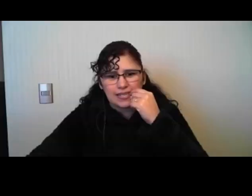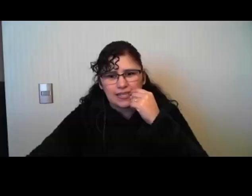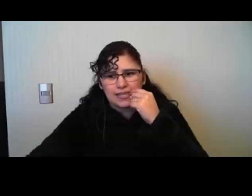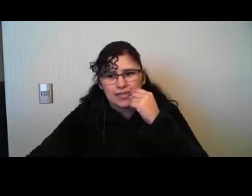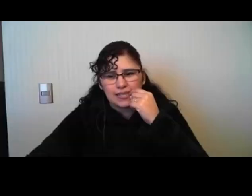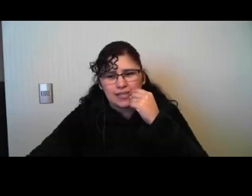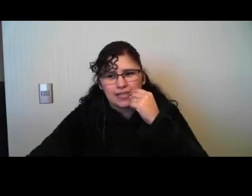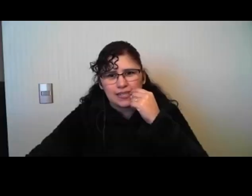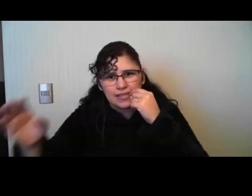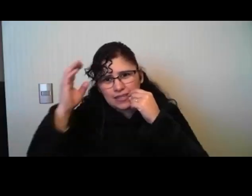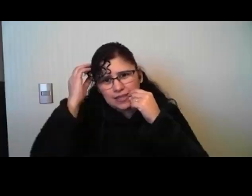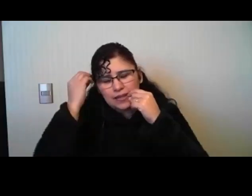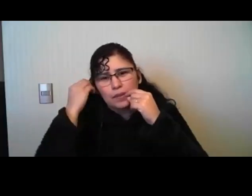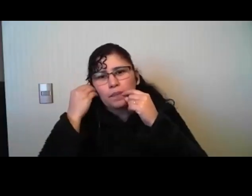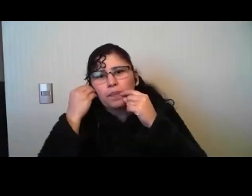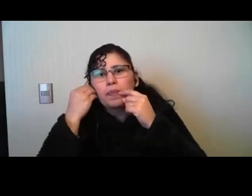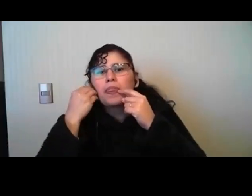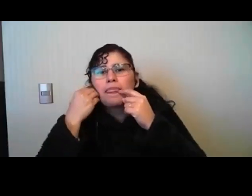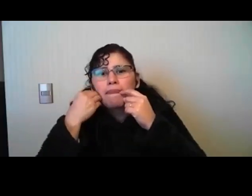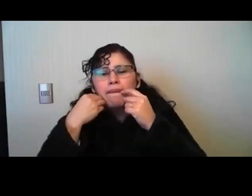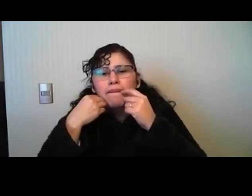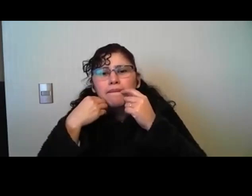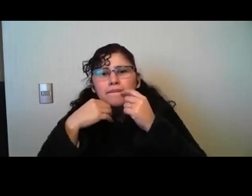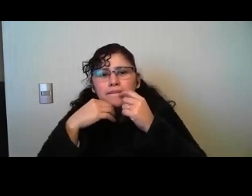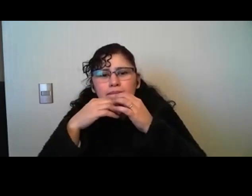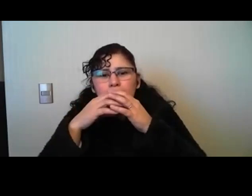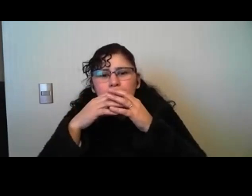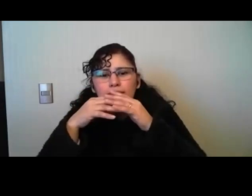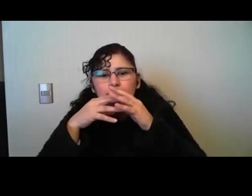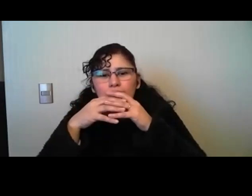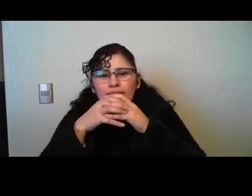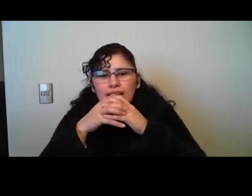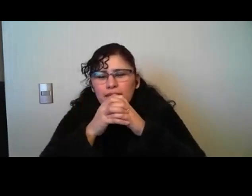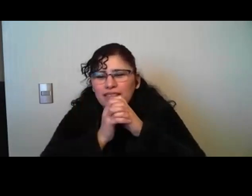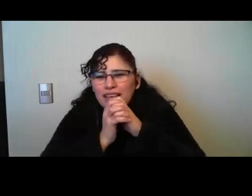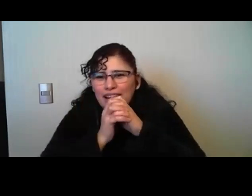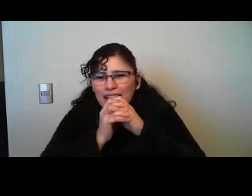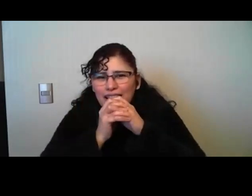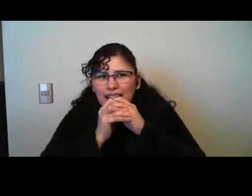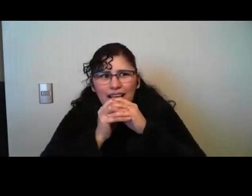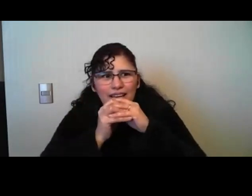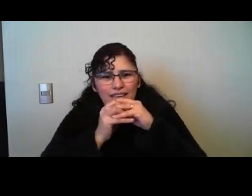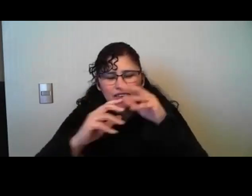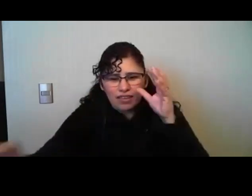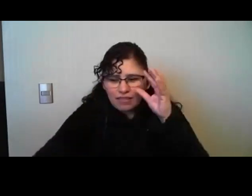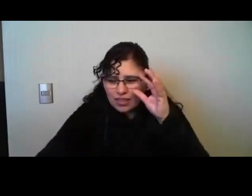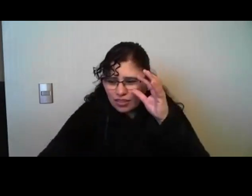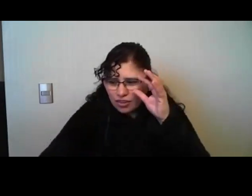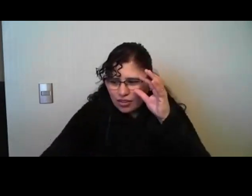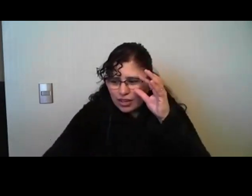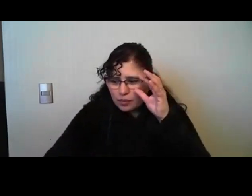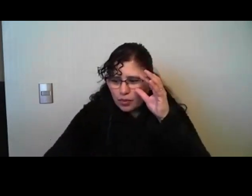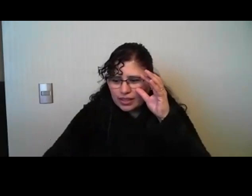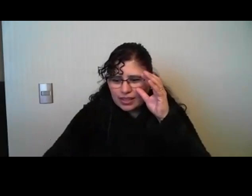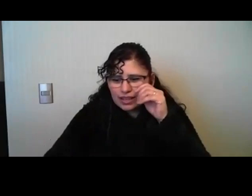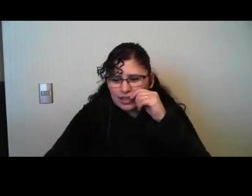Yo había enviado un correo, pero no sé en qué. Sí me decía la Gaby que no había visto correo